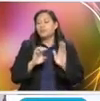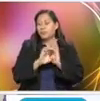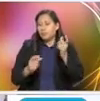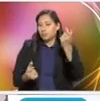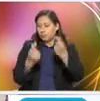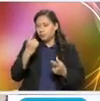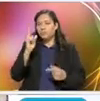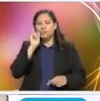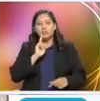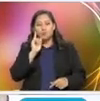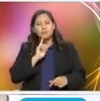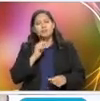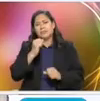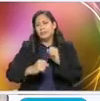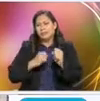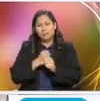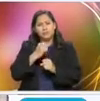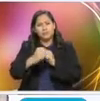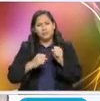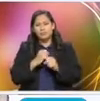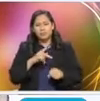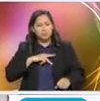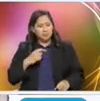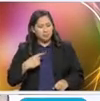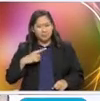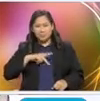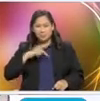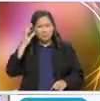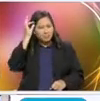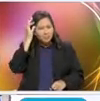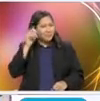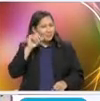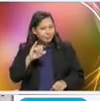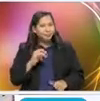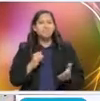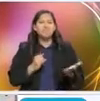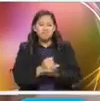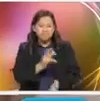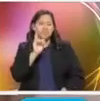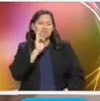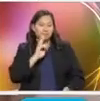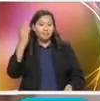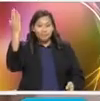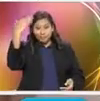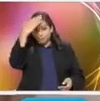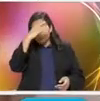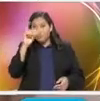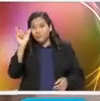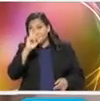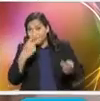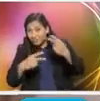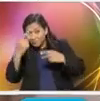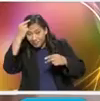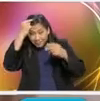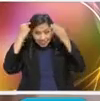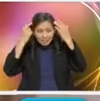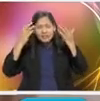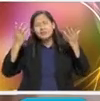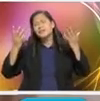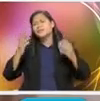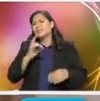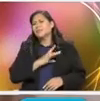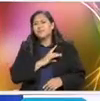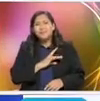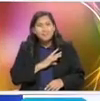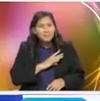han permanecido durante mucho tiempo con su tono original y deciden pintárselo cuando comienzan a salir las canas. Ay, les da miedo que